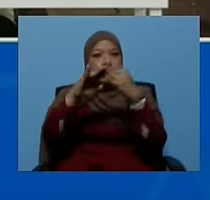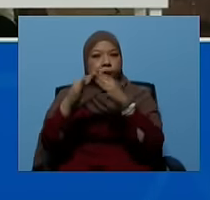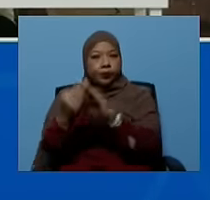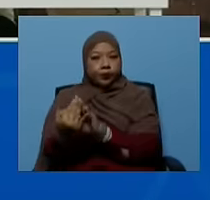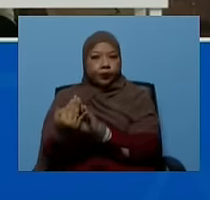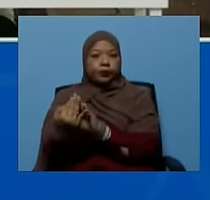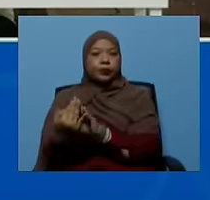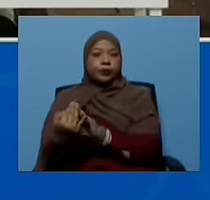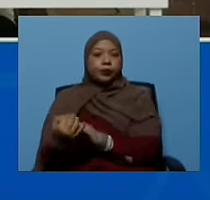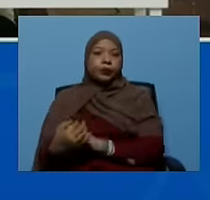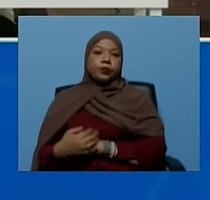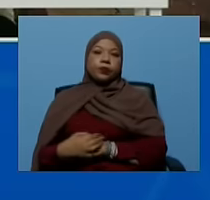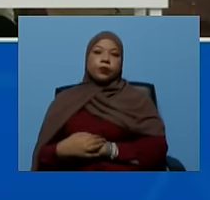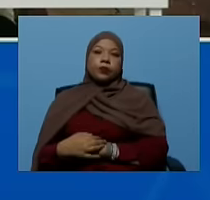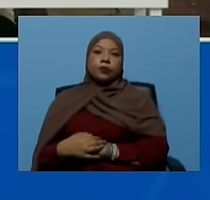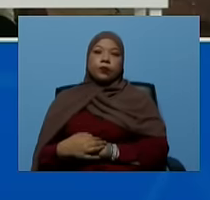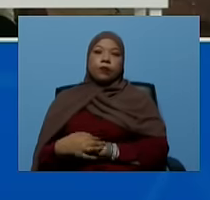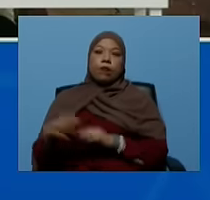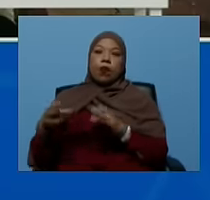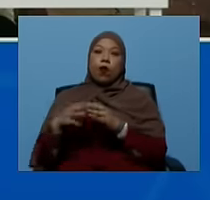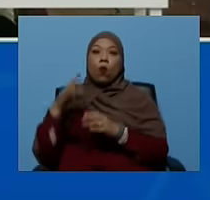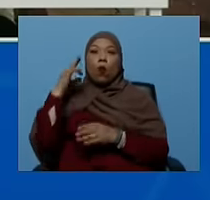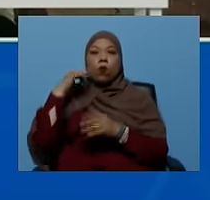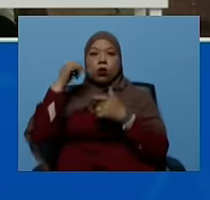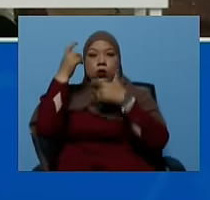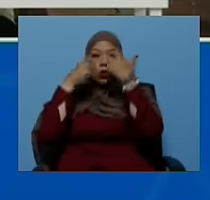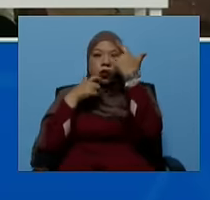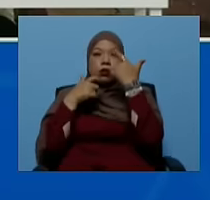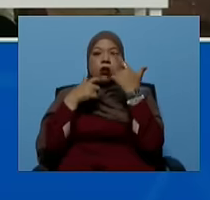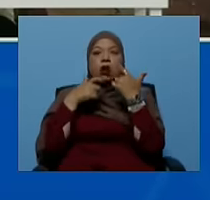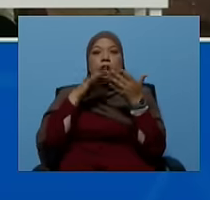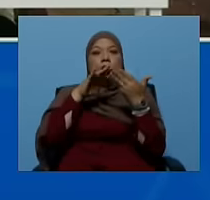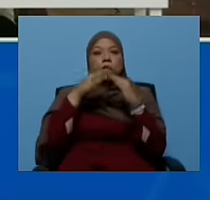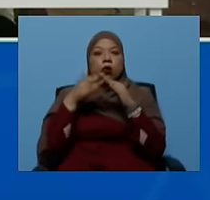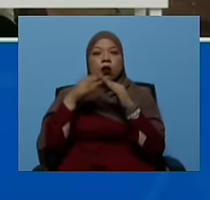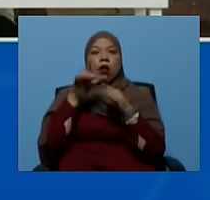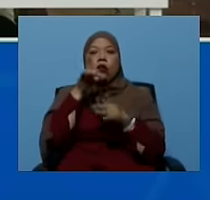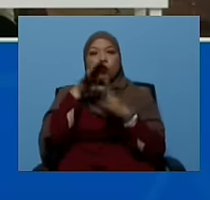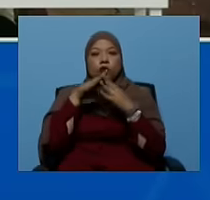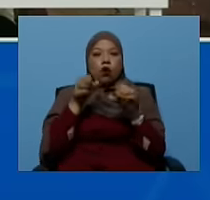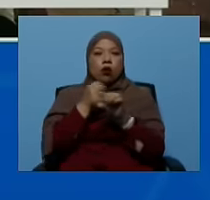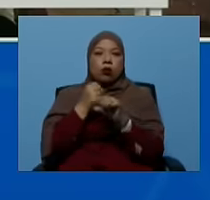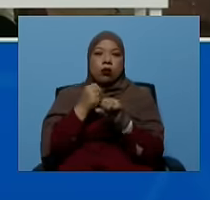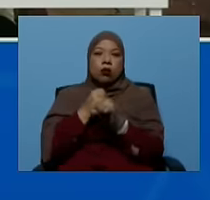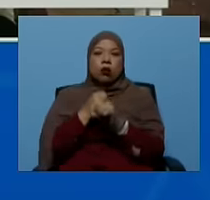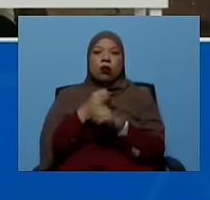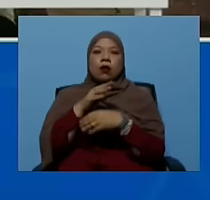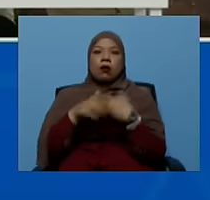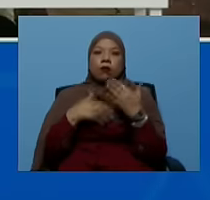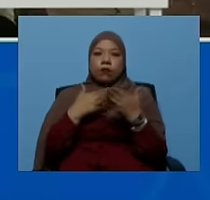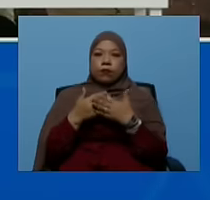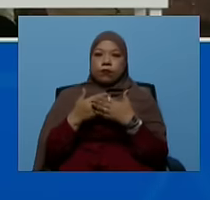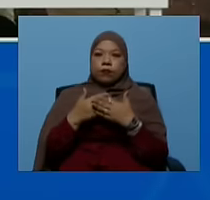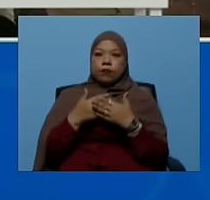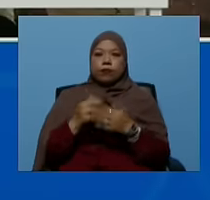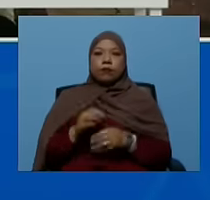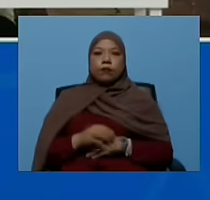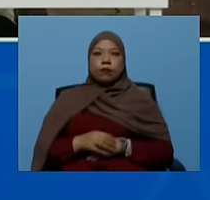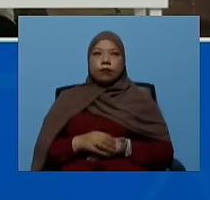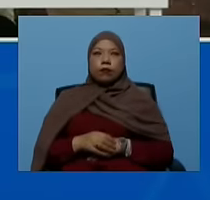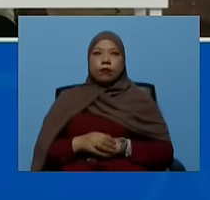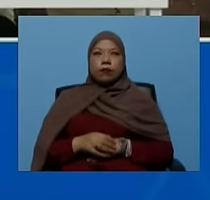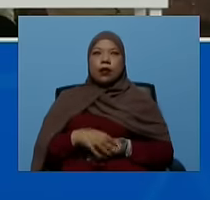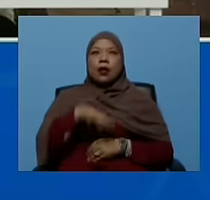vital que las ubch los consejos comunales las comunas Mira el